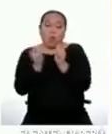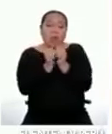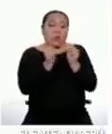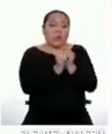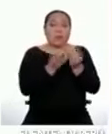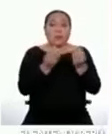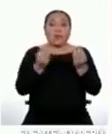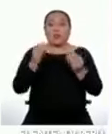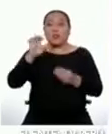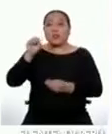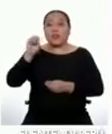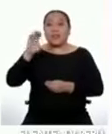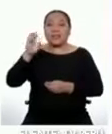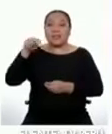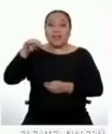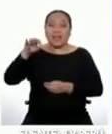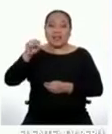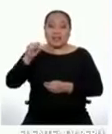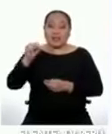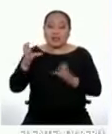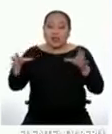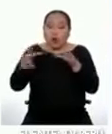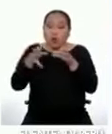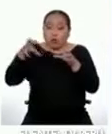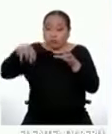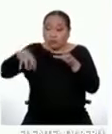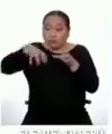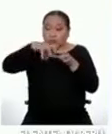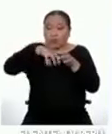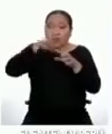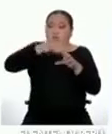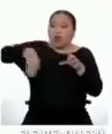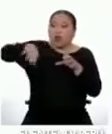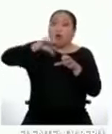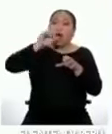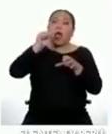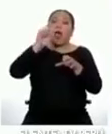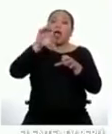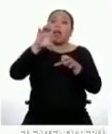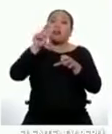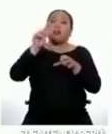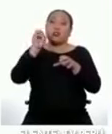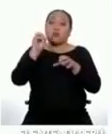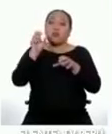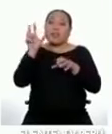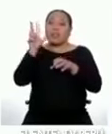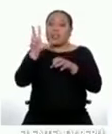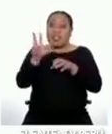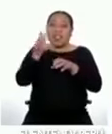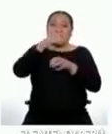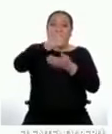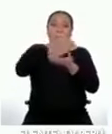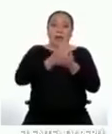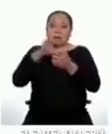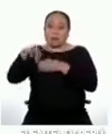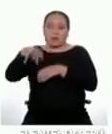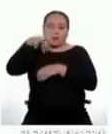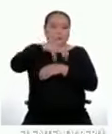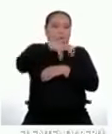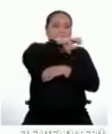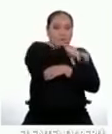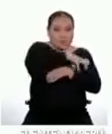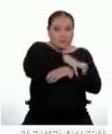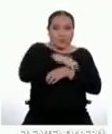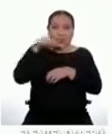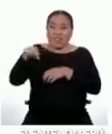varias escenas, lo que tendrás será un acto, una de las 3 porciones de la historia que permiten distinguir cambios